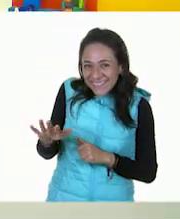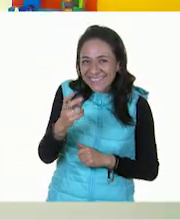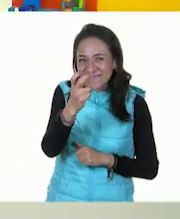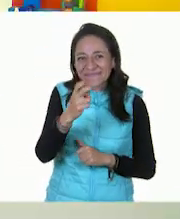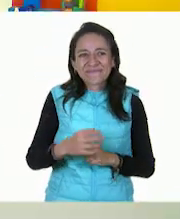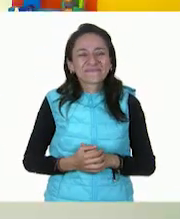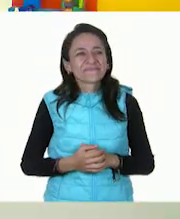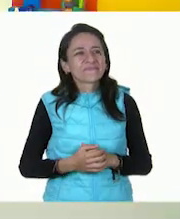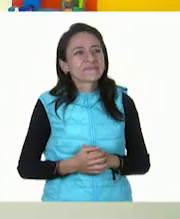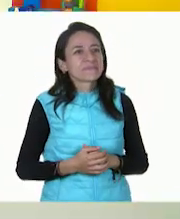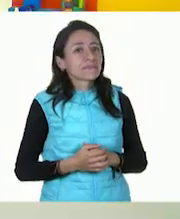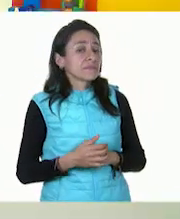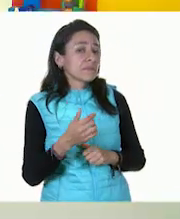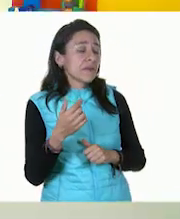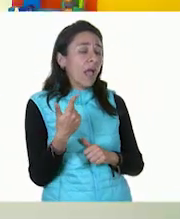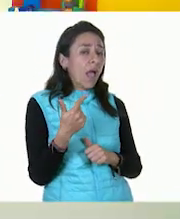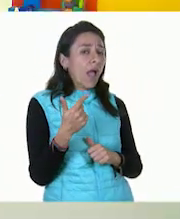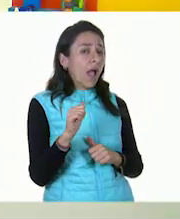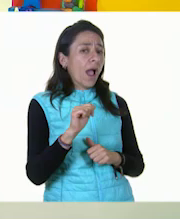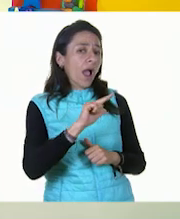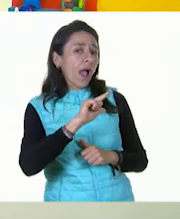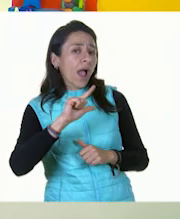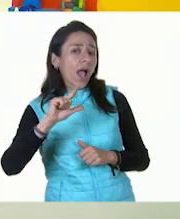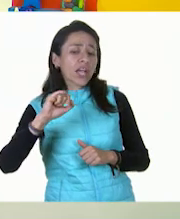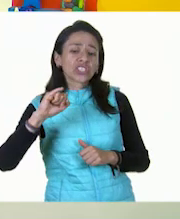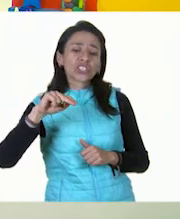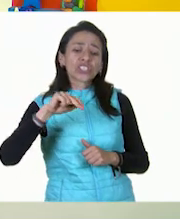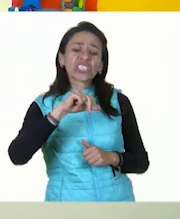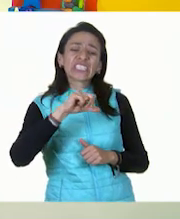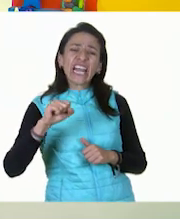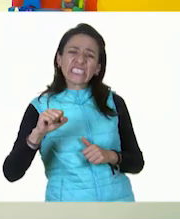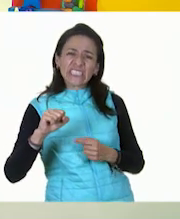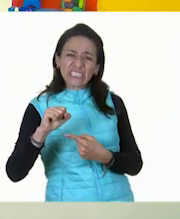Eran gallinas muy finas. Sí.